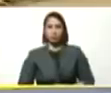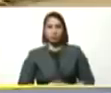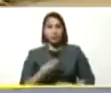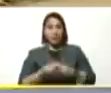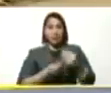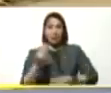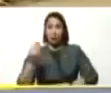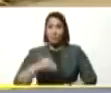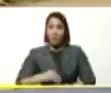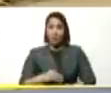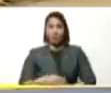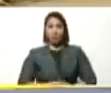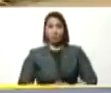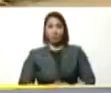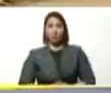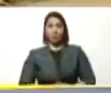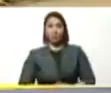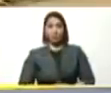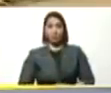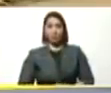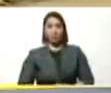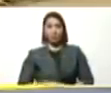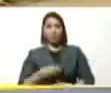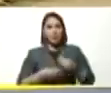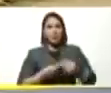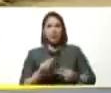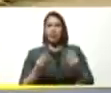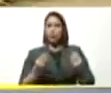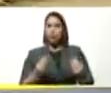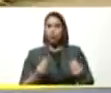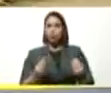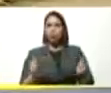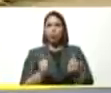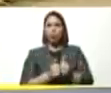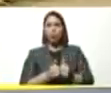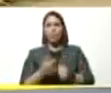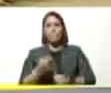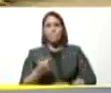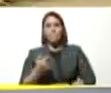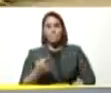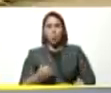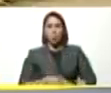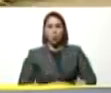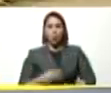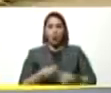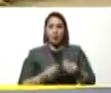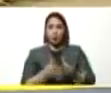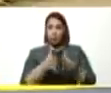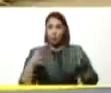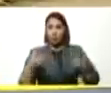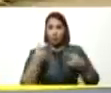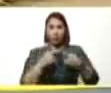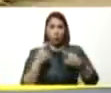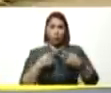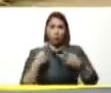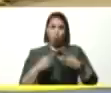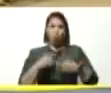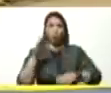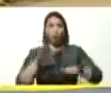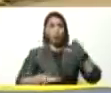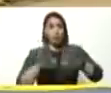haciendo más con menos, haciendo mucho con poco y haciendo grandes cosas a